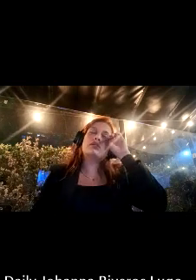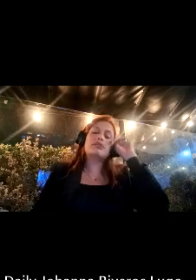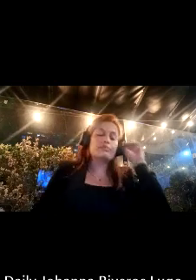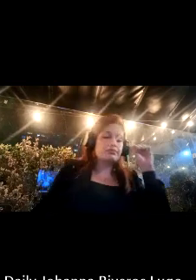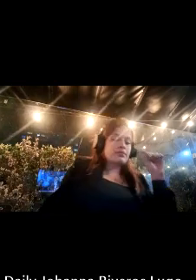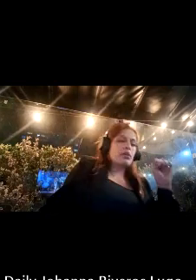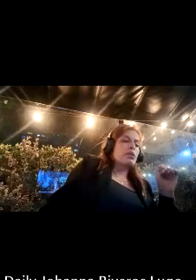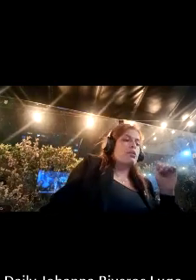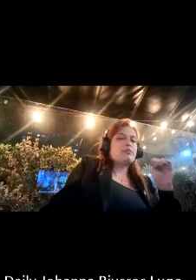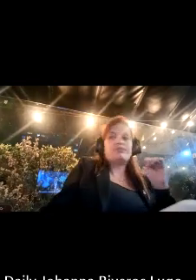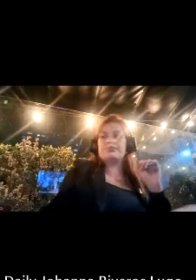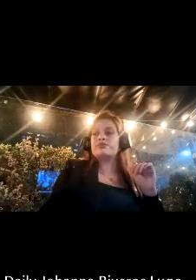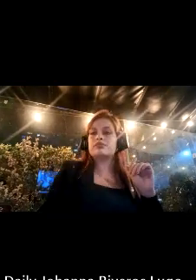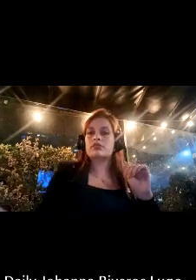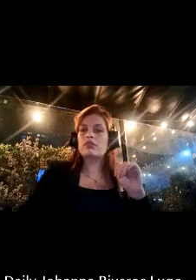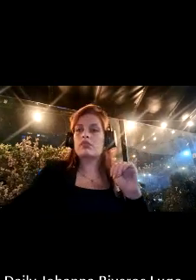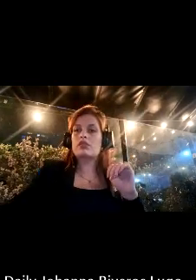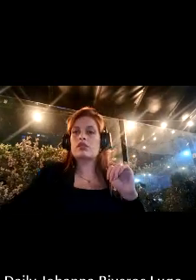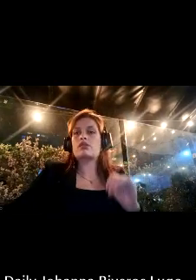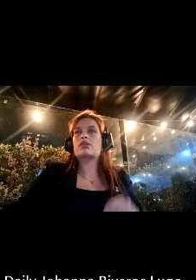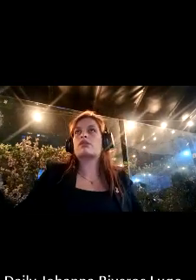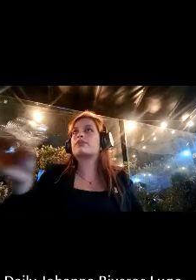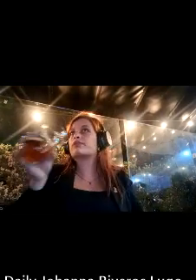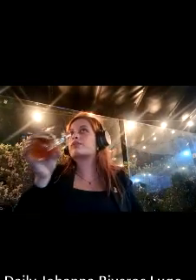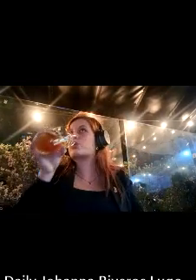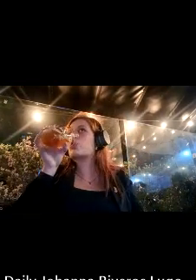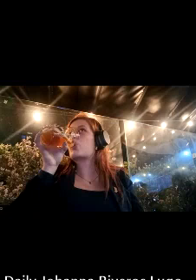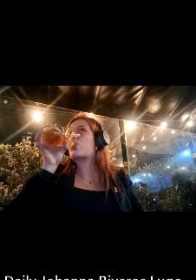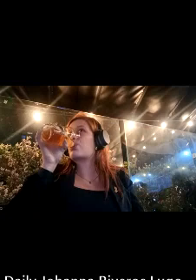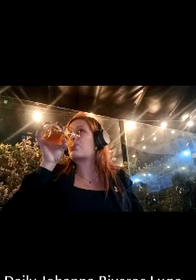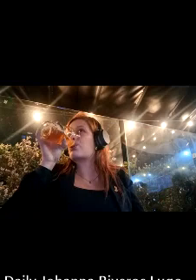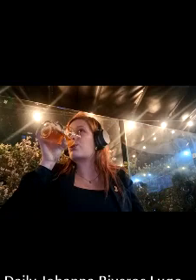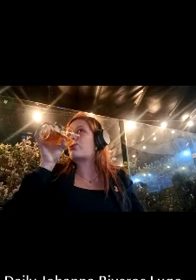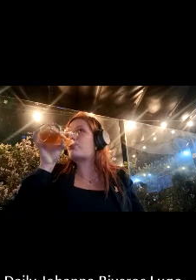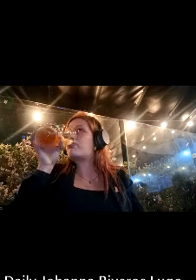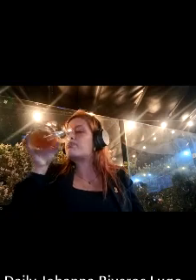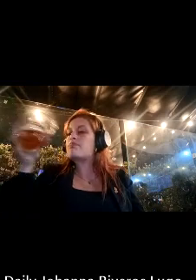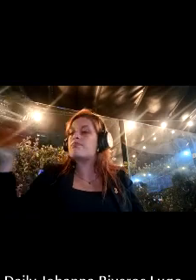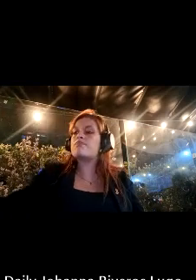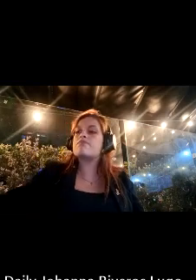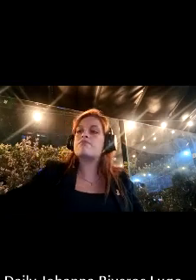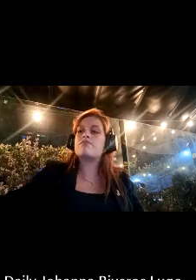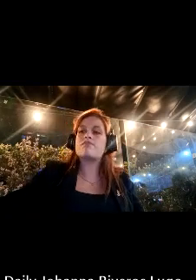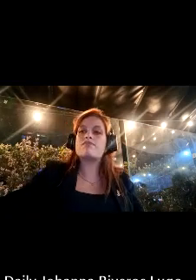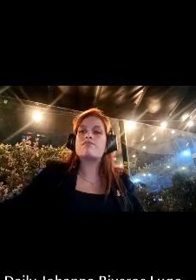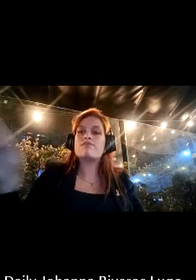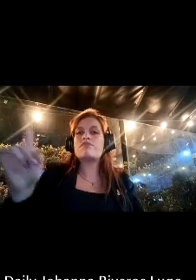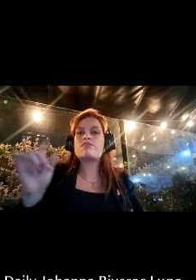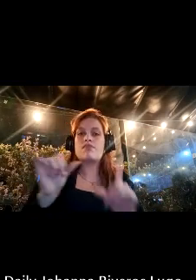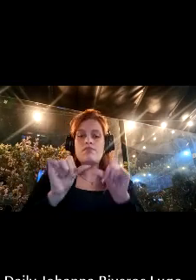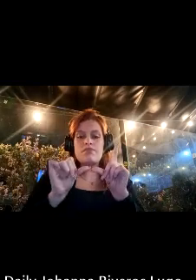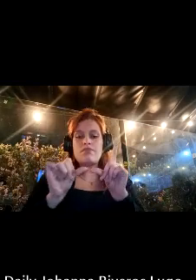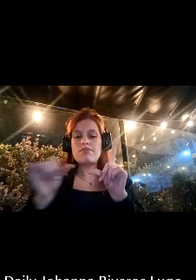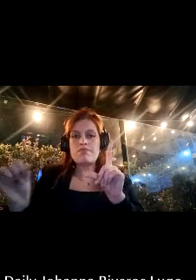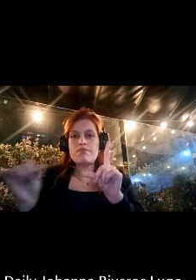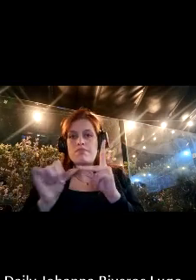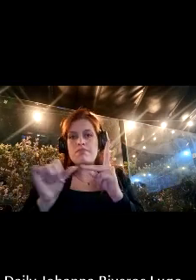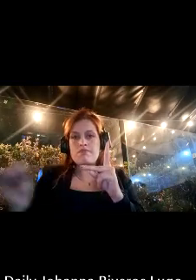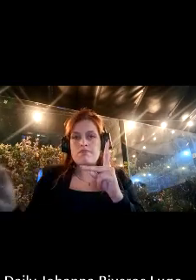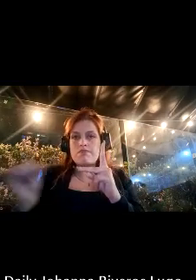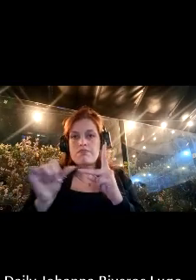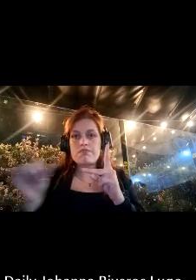el segundo paso es suelte el objeto desde la parte superior. Entonces vamos a soltar el objeto, sea el carro, la